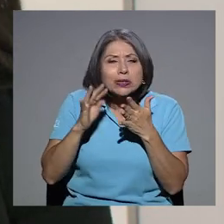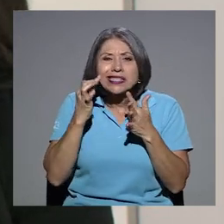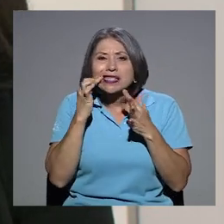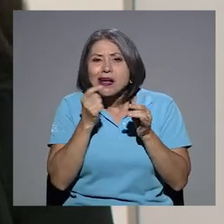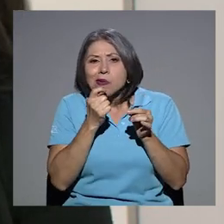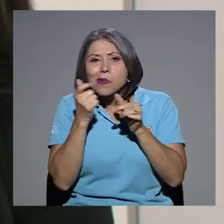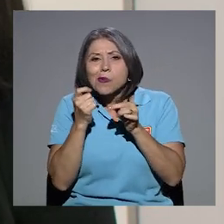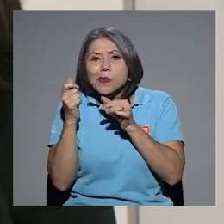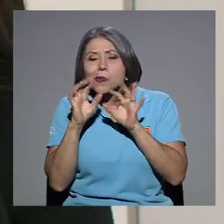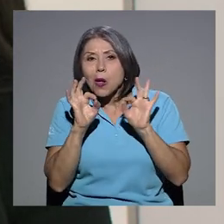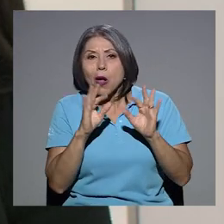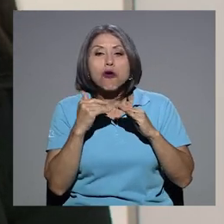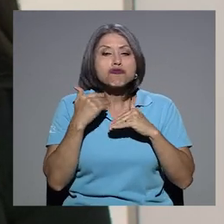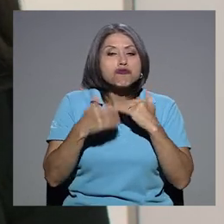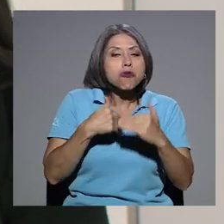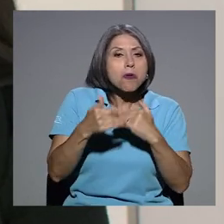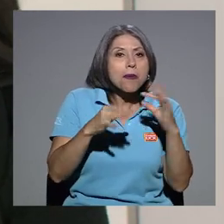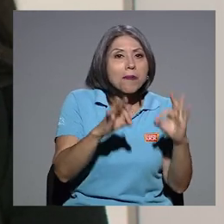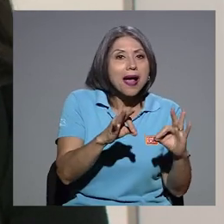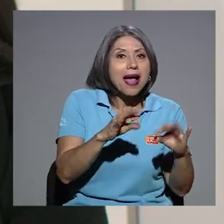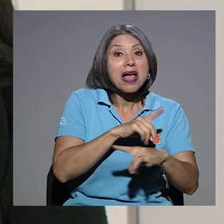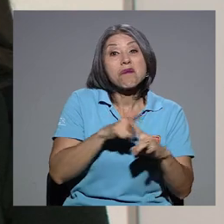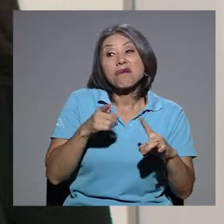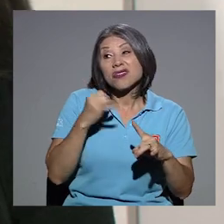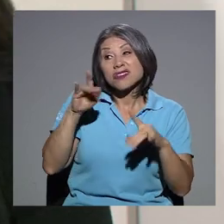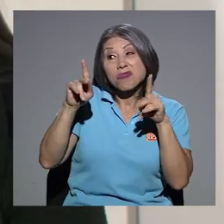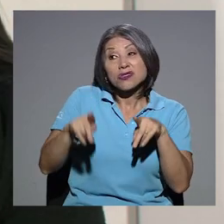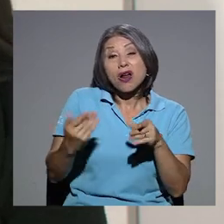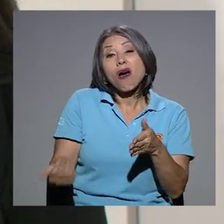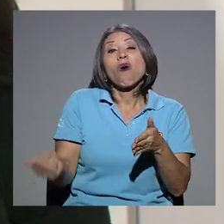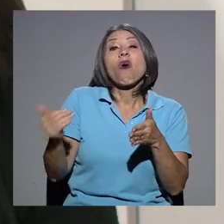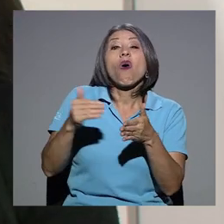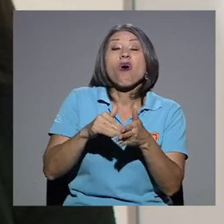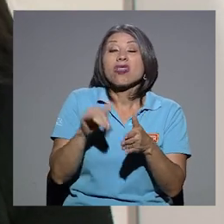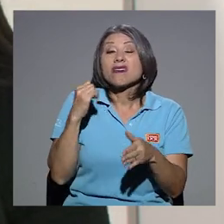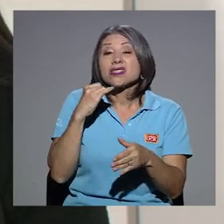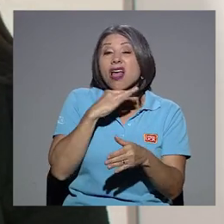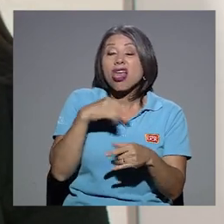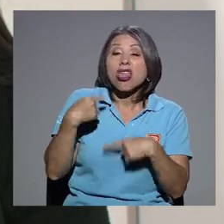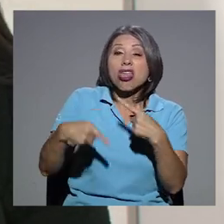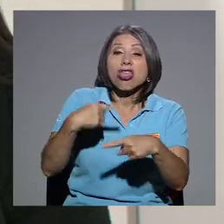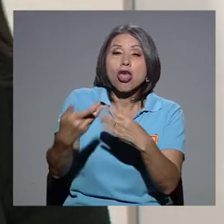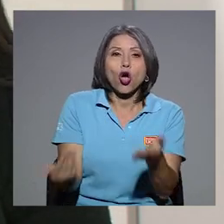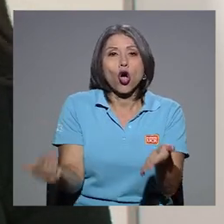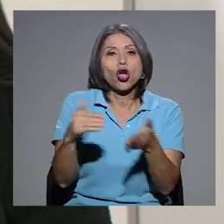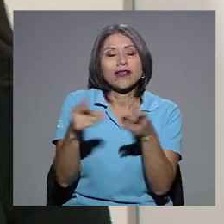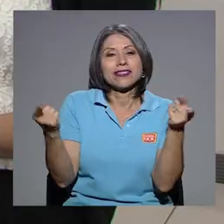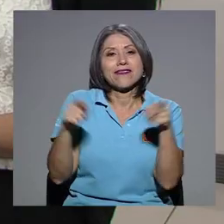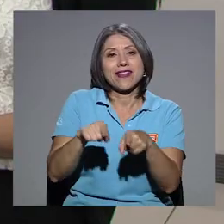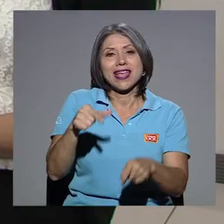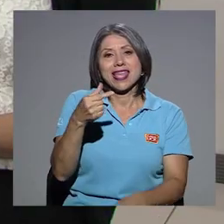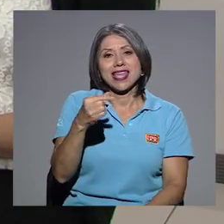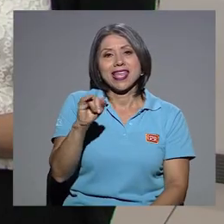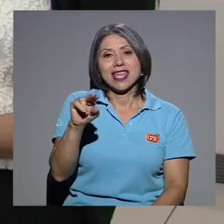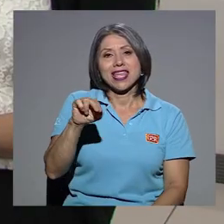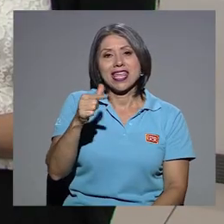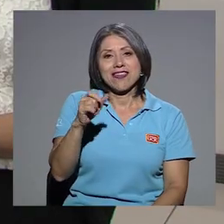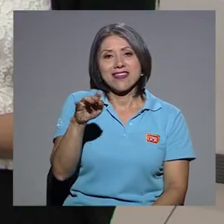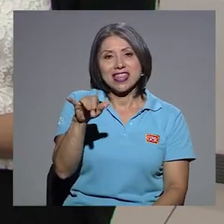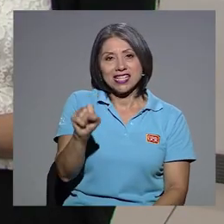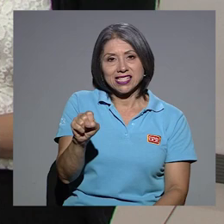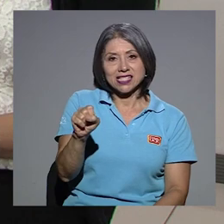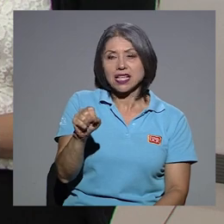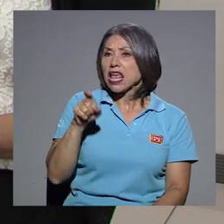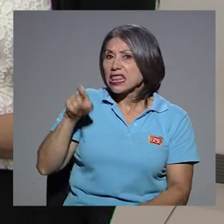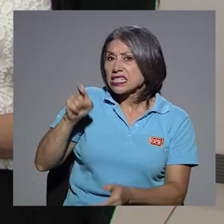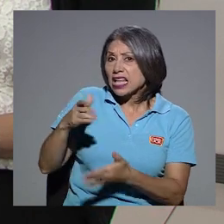odontólogo, no complementa con una buena higiene, la gingivitis se va a volver a desarrollar. ¿Y es necesario algún tipo de